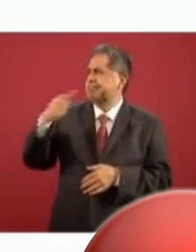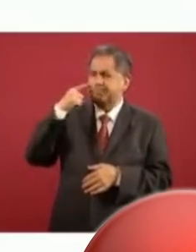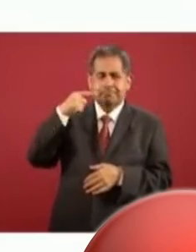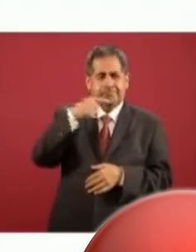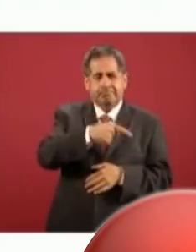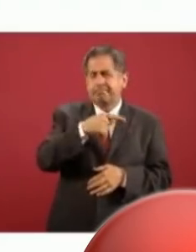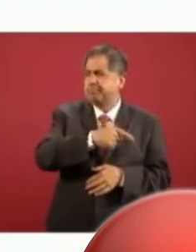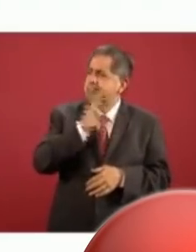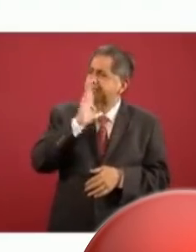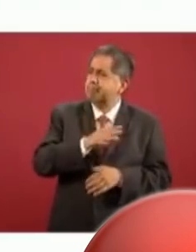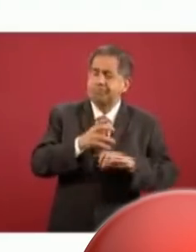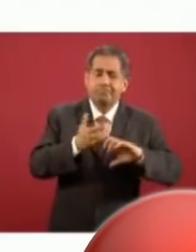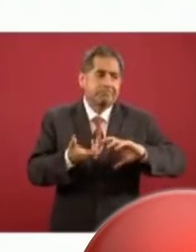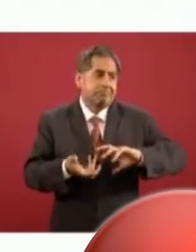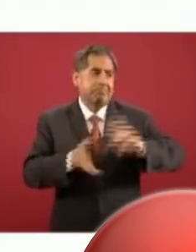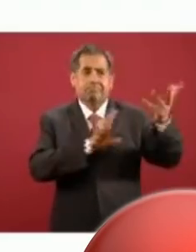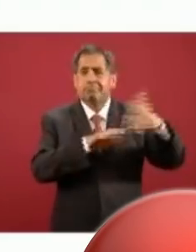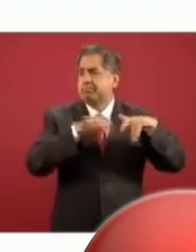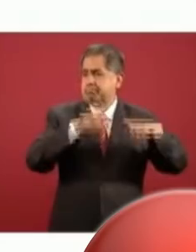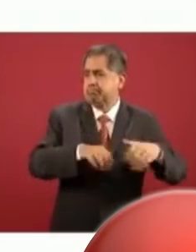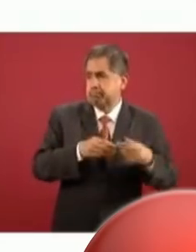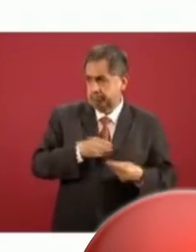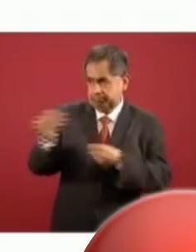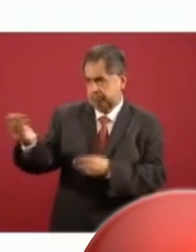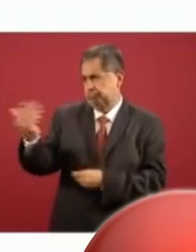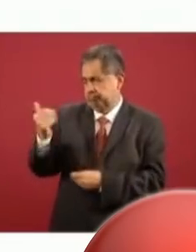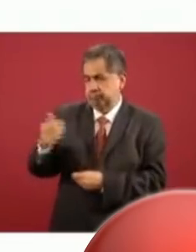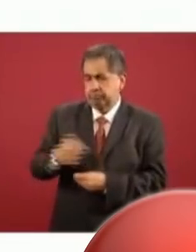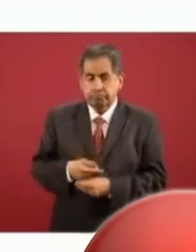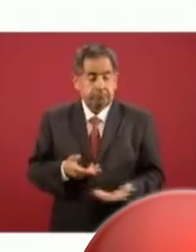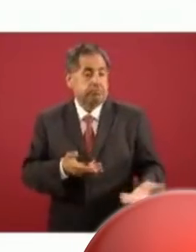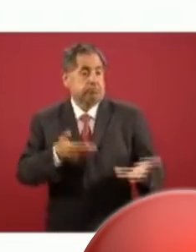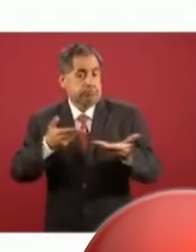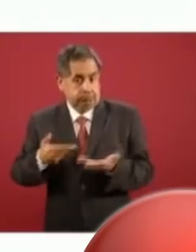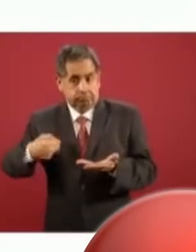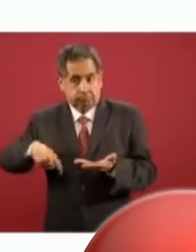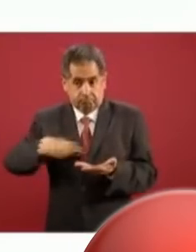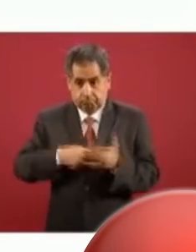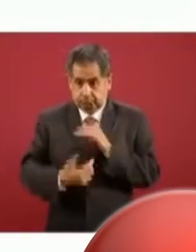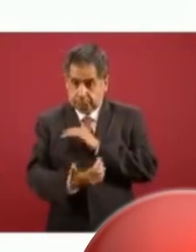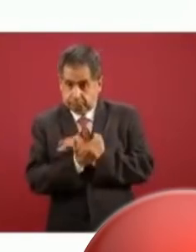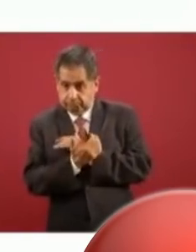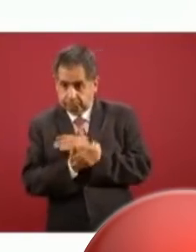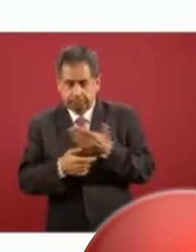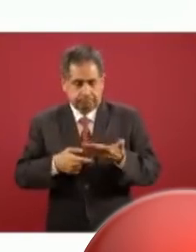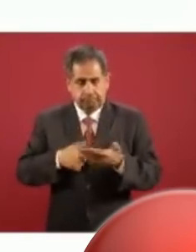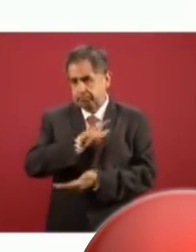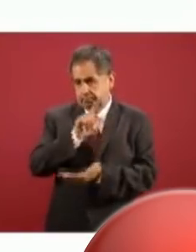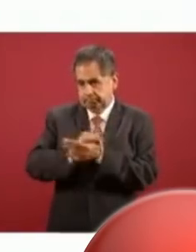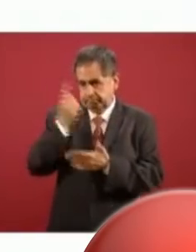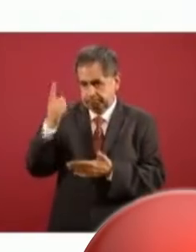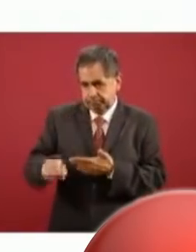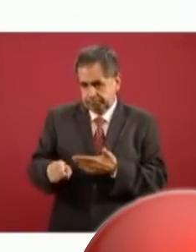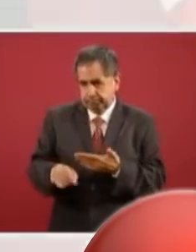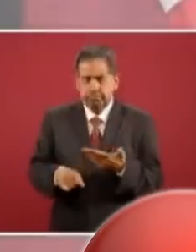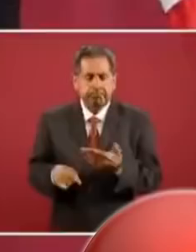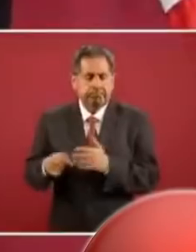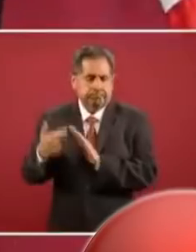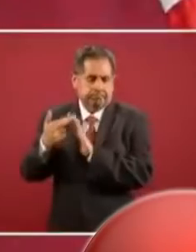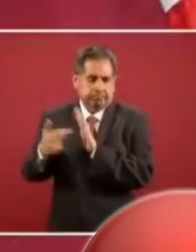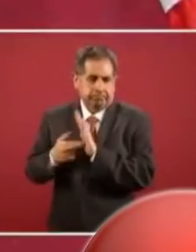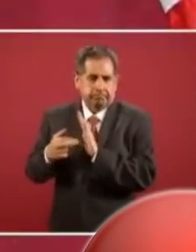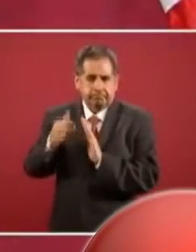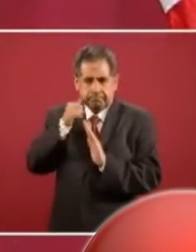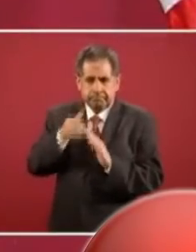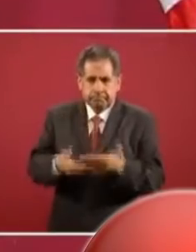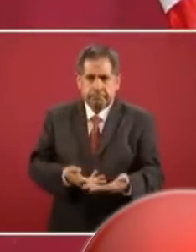solicitud de declaratoria llega a nuestros escritorios y nosotros tenemos, que así lo mandata la ley, pero es un protocolo que tenemos, que